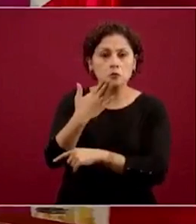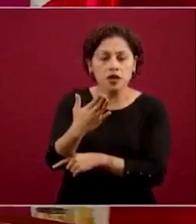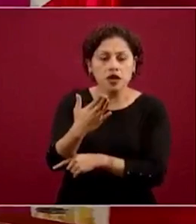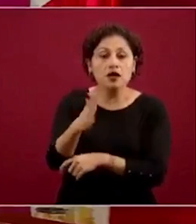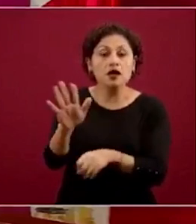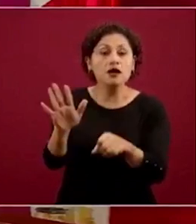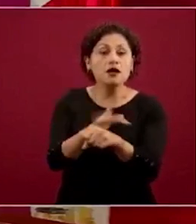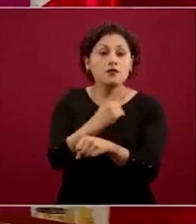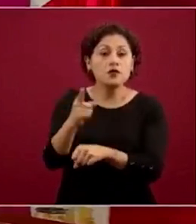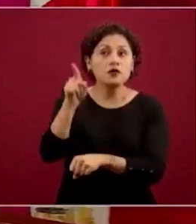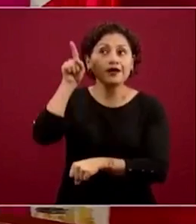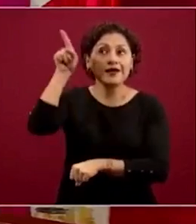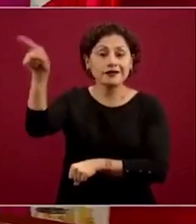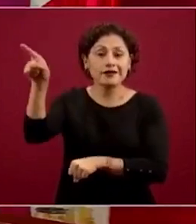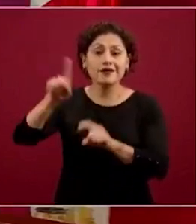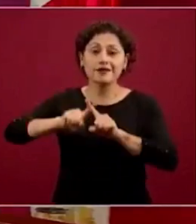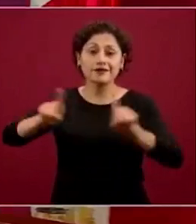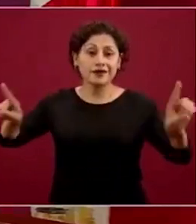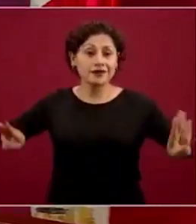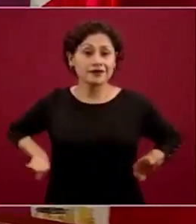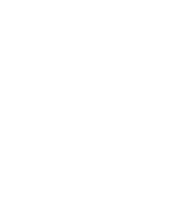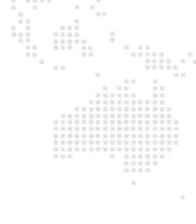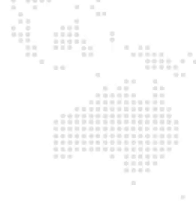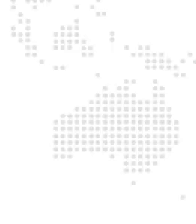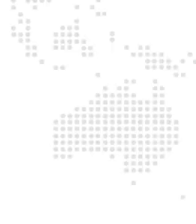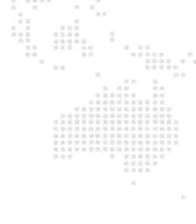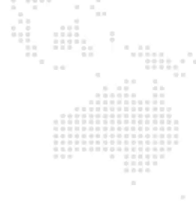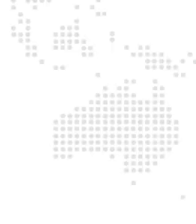enormes desigualdades socioeconómicas.